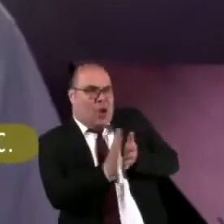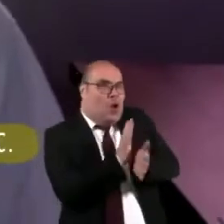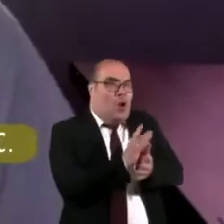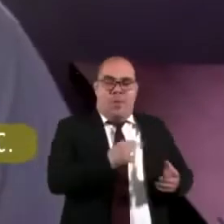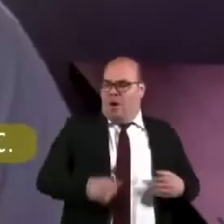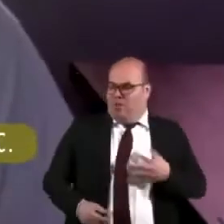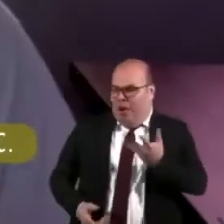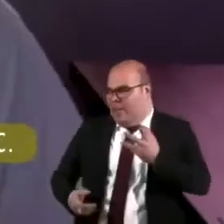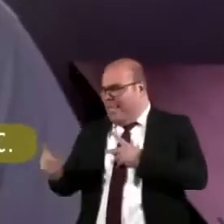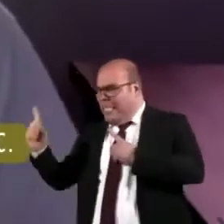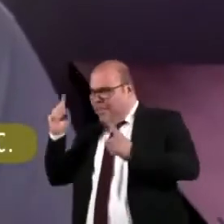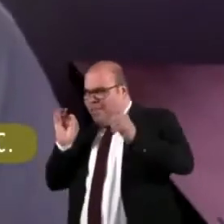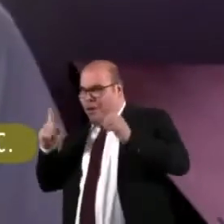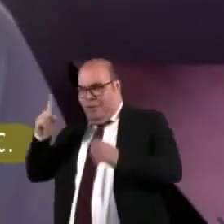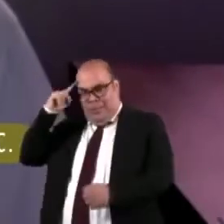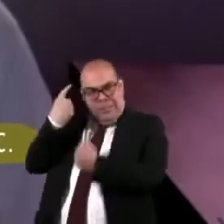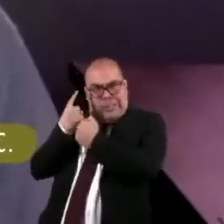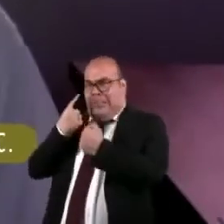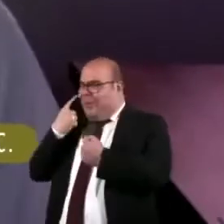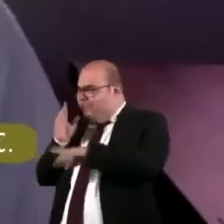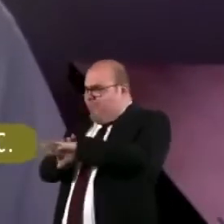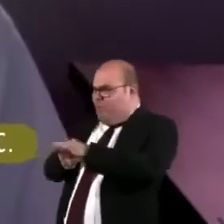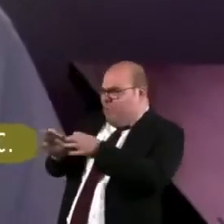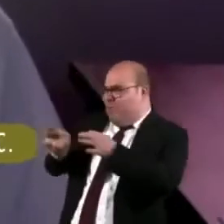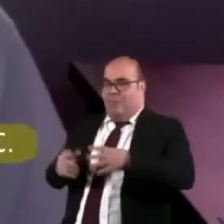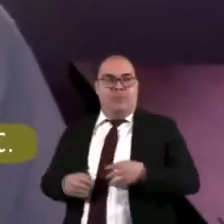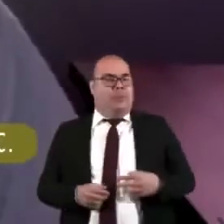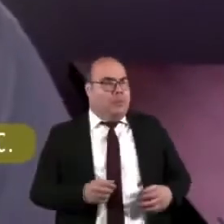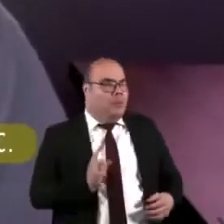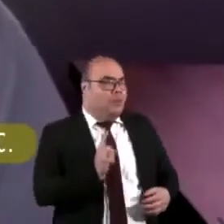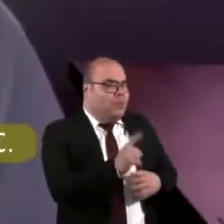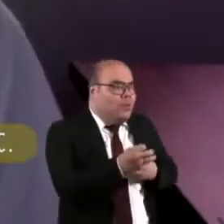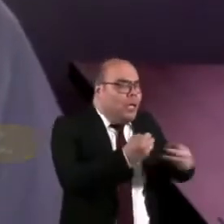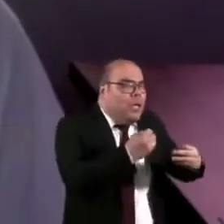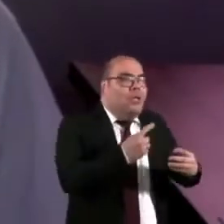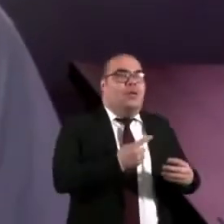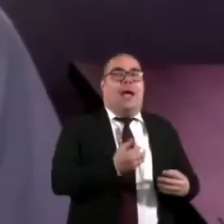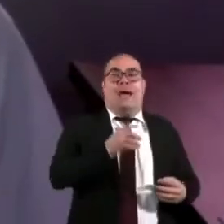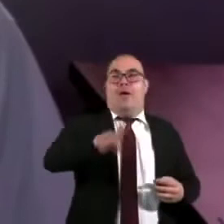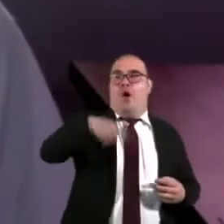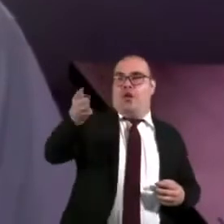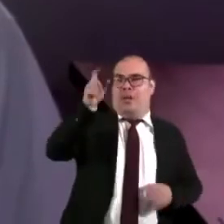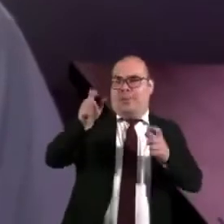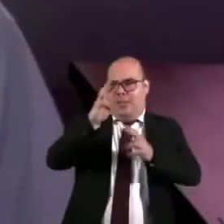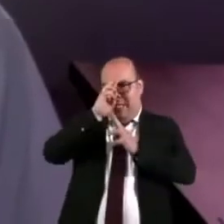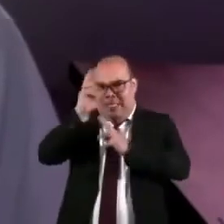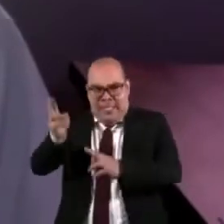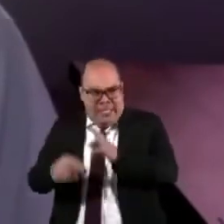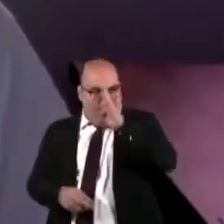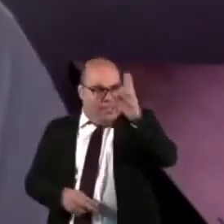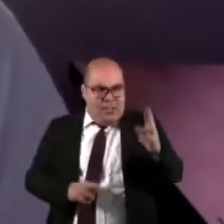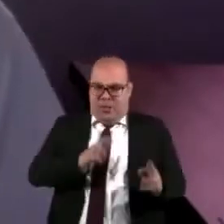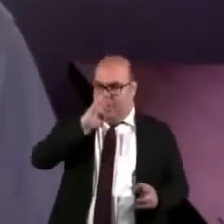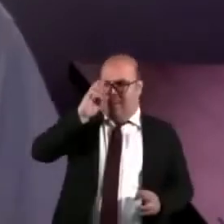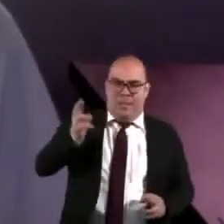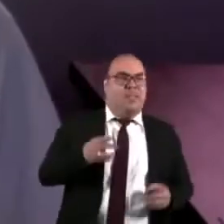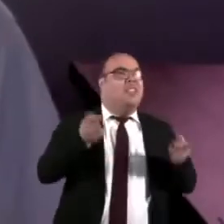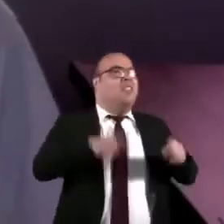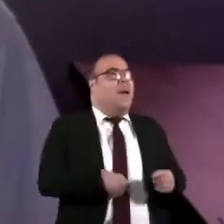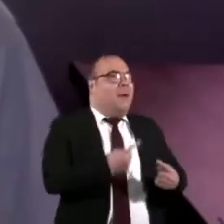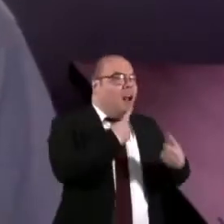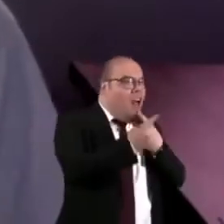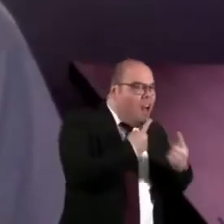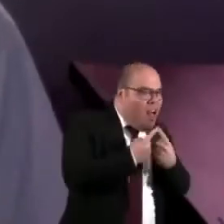resolvían, los principios que le iban inculcando a uno en función del respeto al otro, en función del diálogo